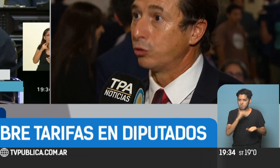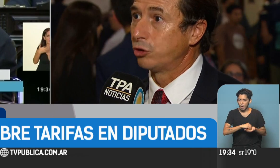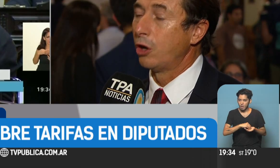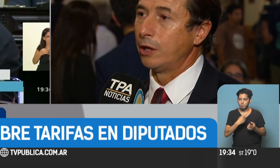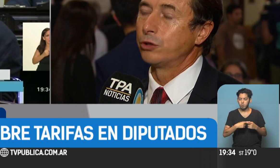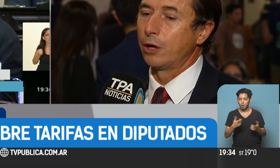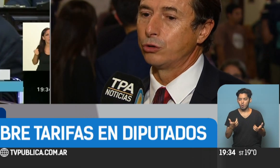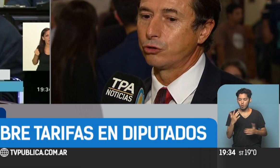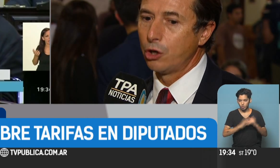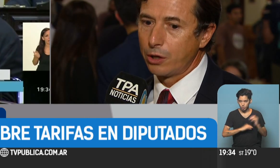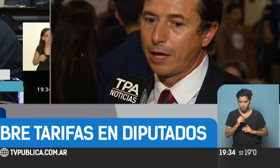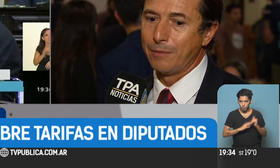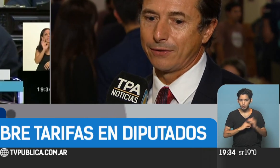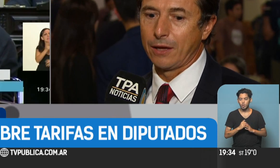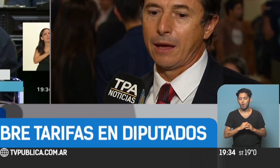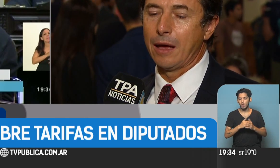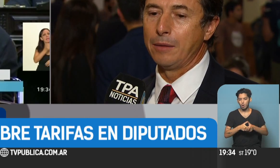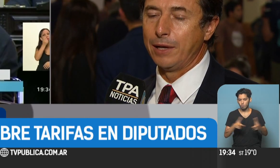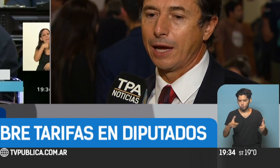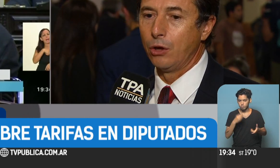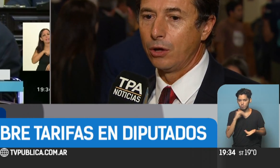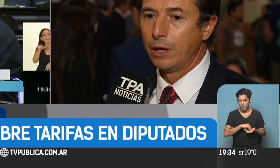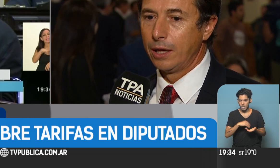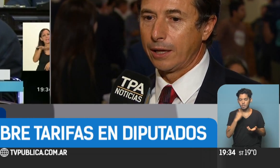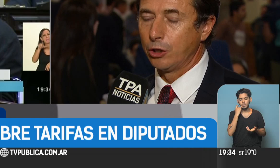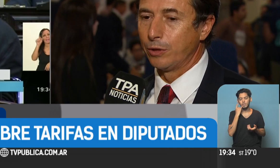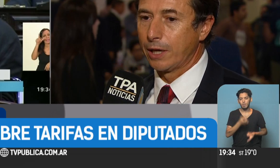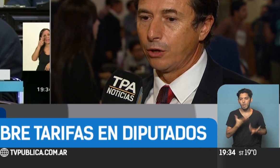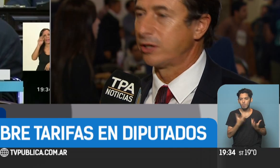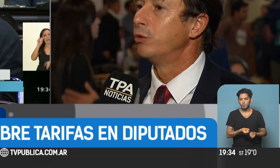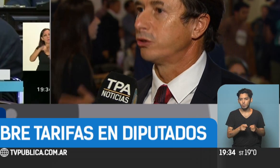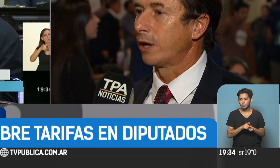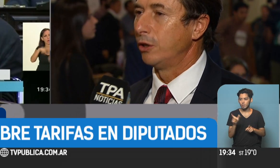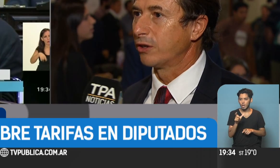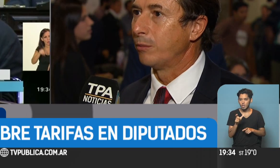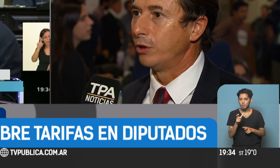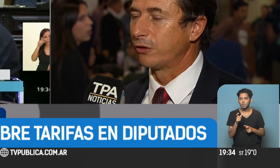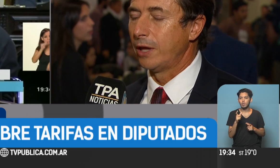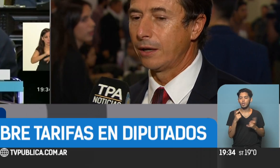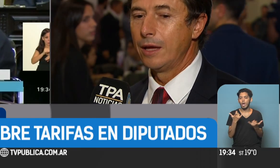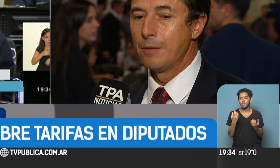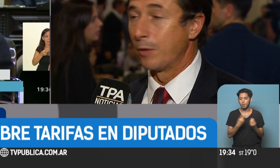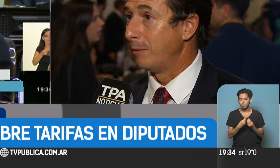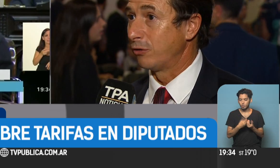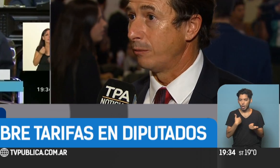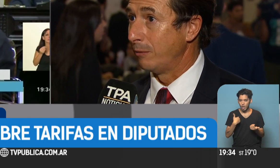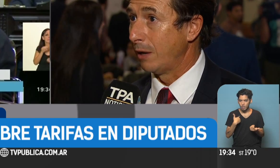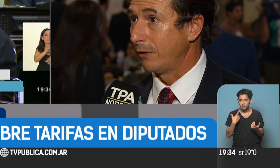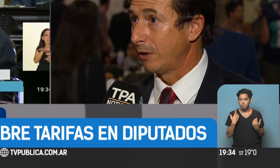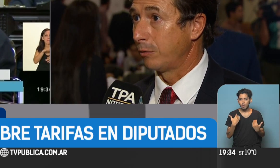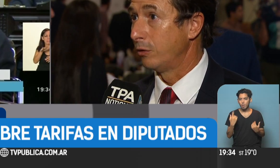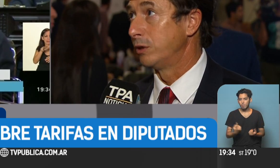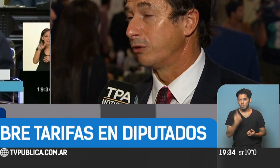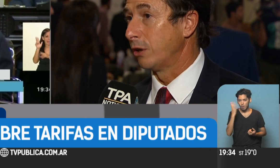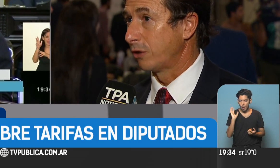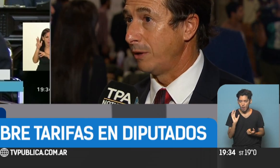de la construcción, de la industria de la construcción, y además ha implicado el crédito hipotecario, que haya muchos argentinos que hayan podido acceder por primera vez